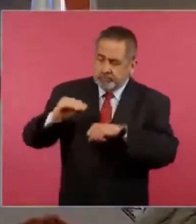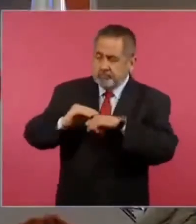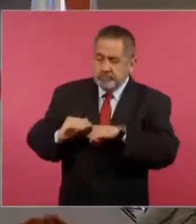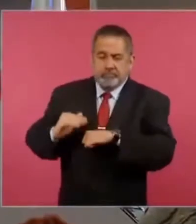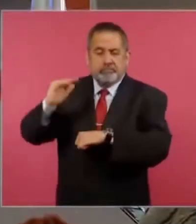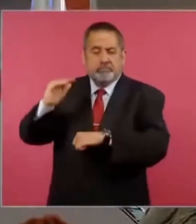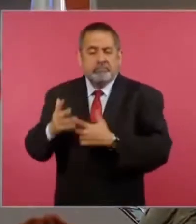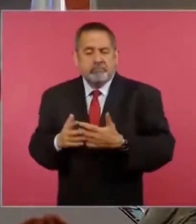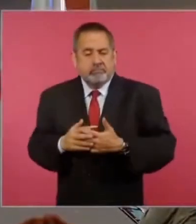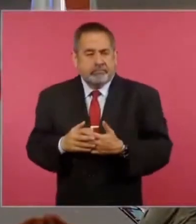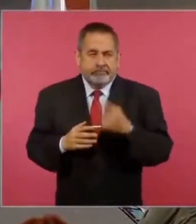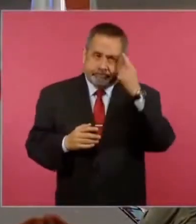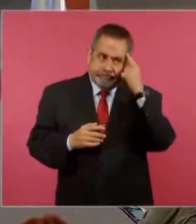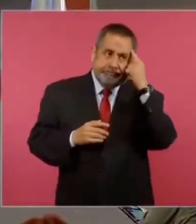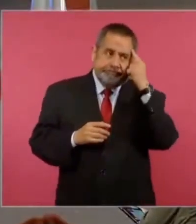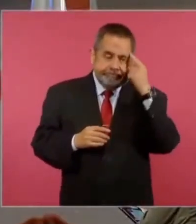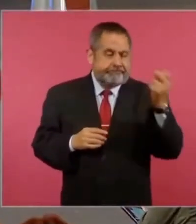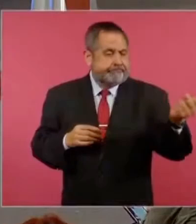Pues creando un fondo